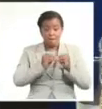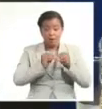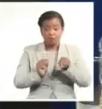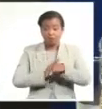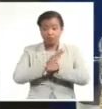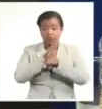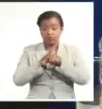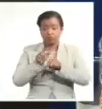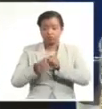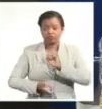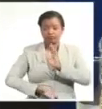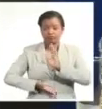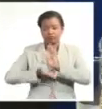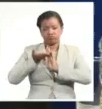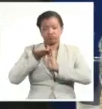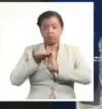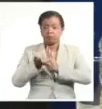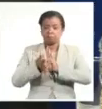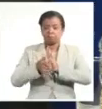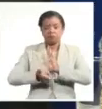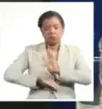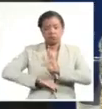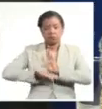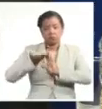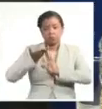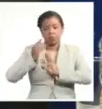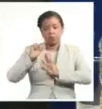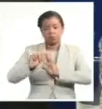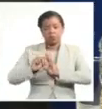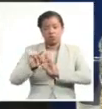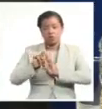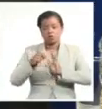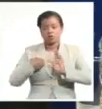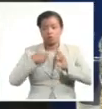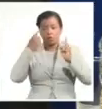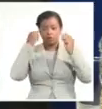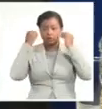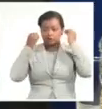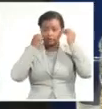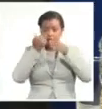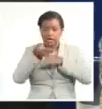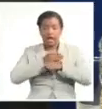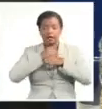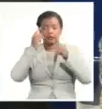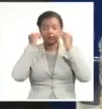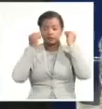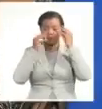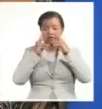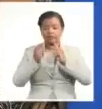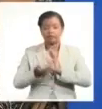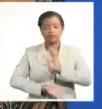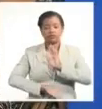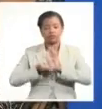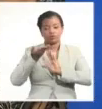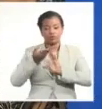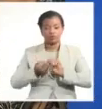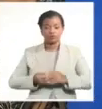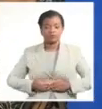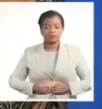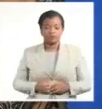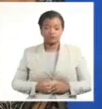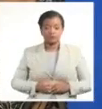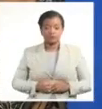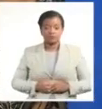de manera ligera, pero levantando las alarmas, el número de casos en el país. La actual